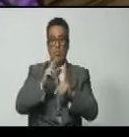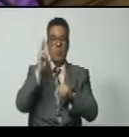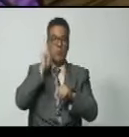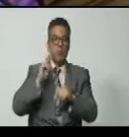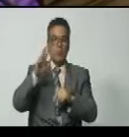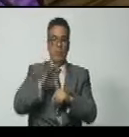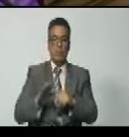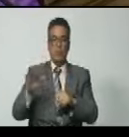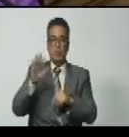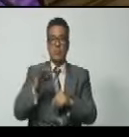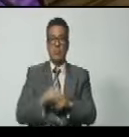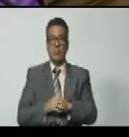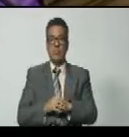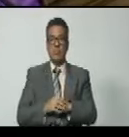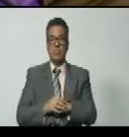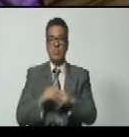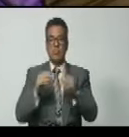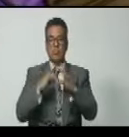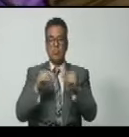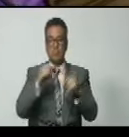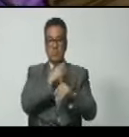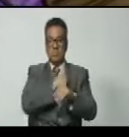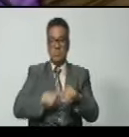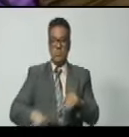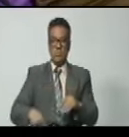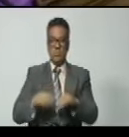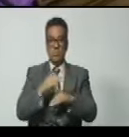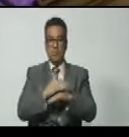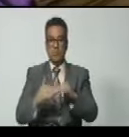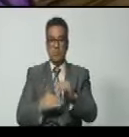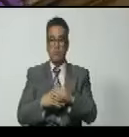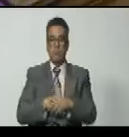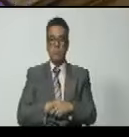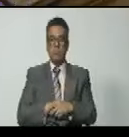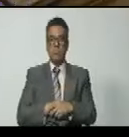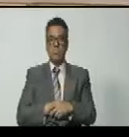República Bolivariana de Venezuela. Es todo, ciudadano vicepresidente.